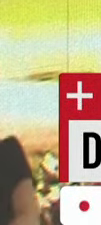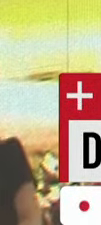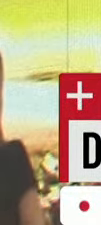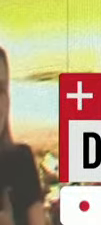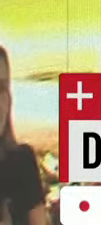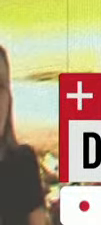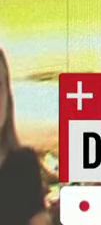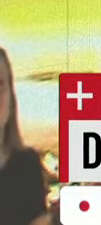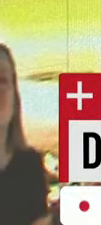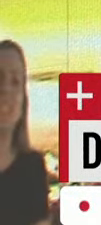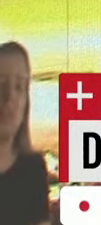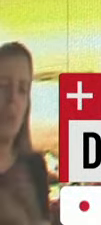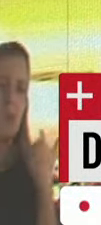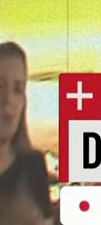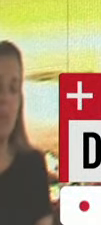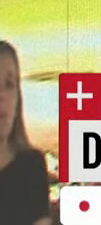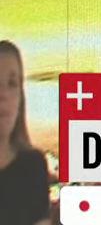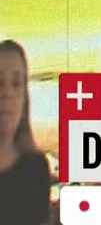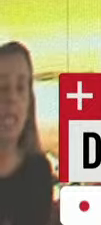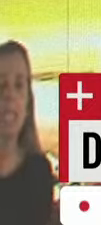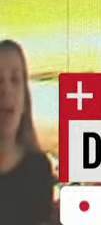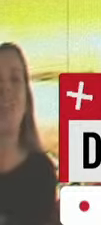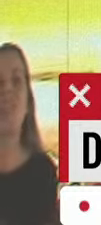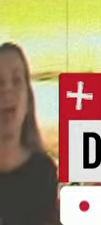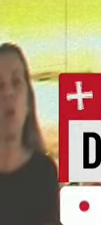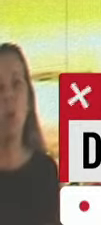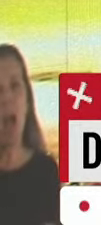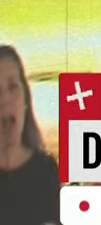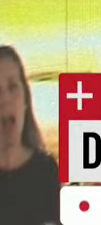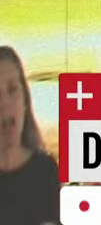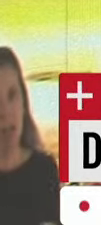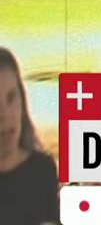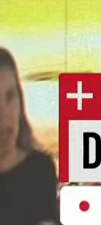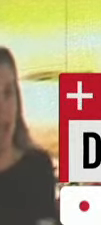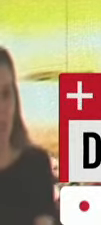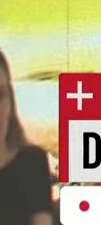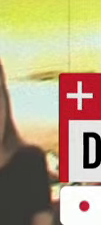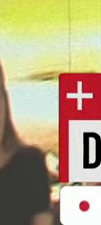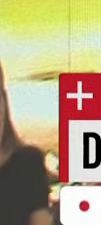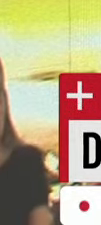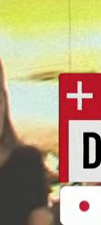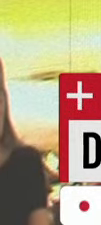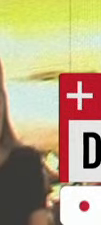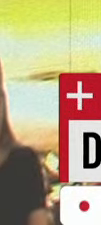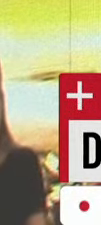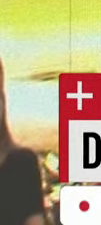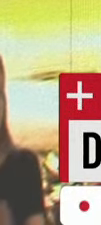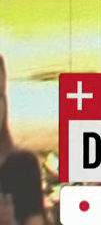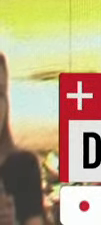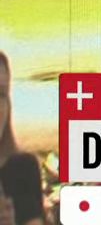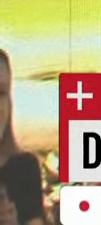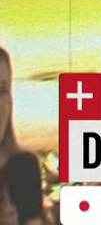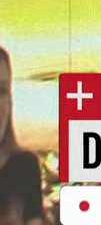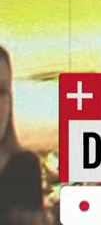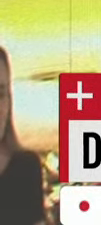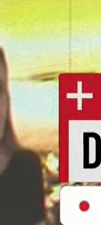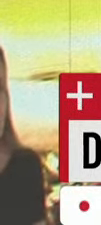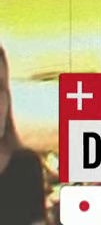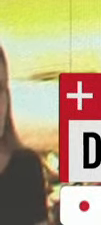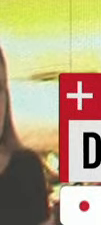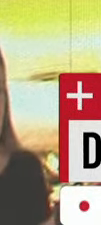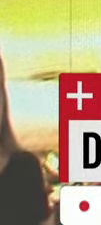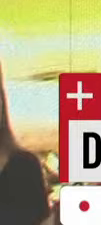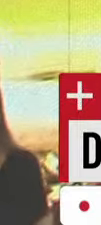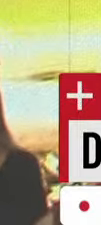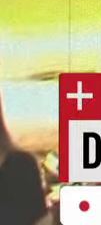estoy pensando en Fabiola Yáñez y estoy tratando de ser cuidadoso. Pero vos te das cuenta cuál es la defensa. Lo voy a decir, ¿me bancan que lo diga